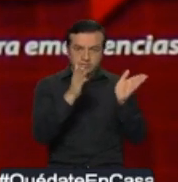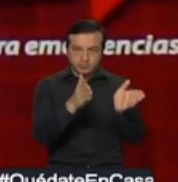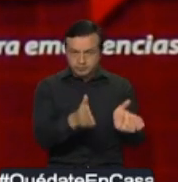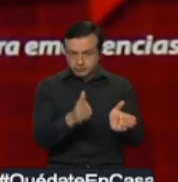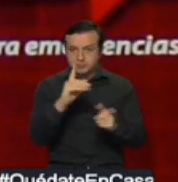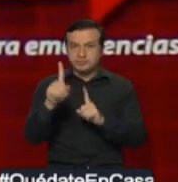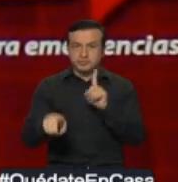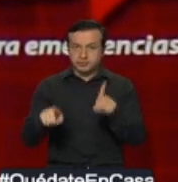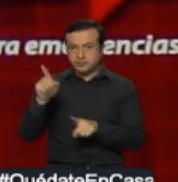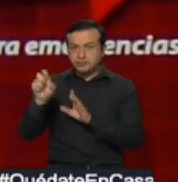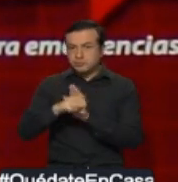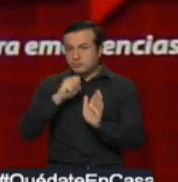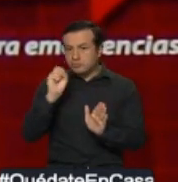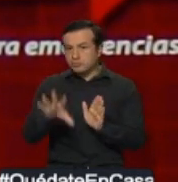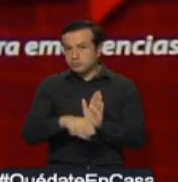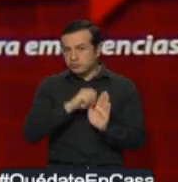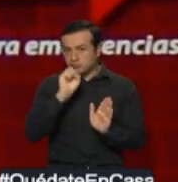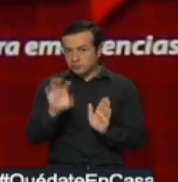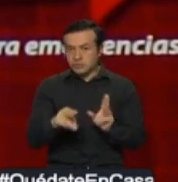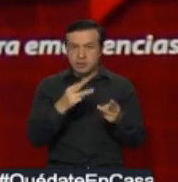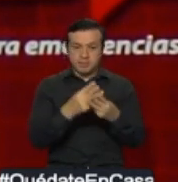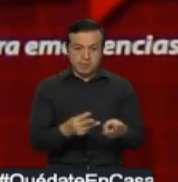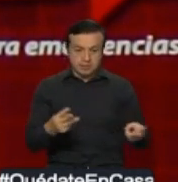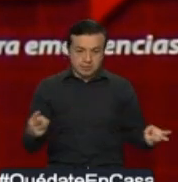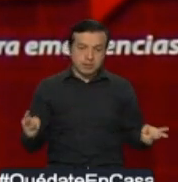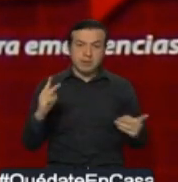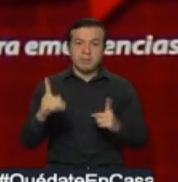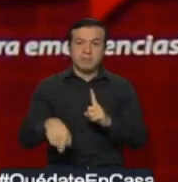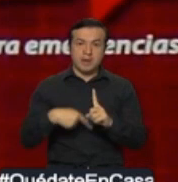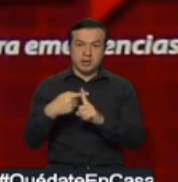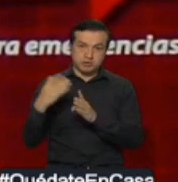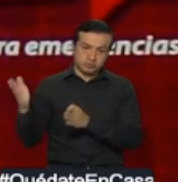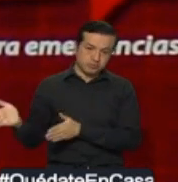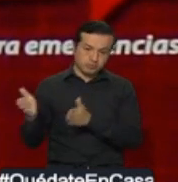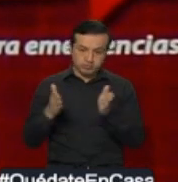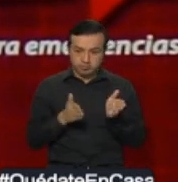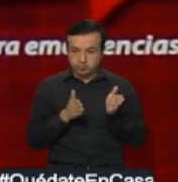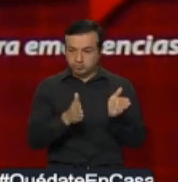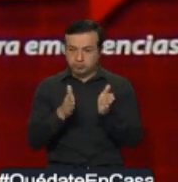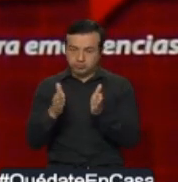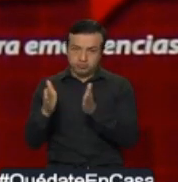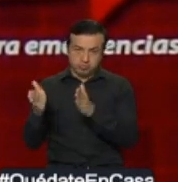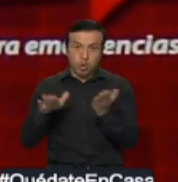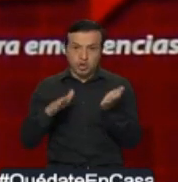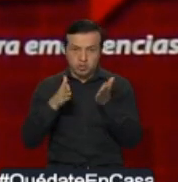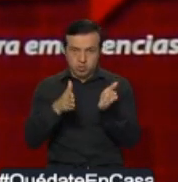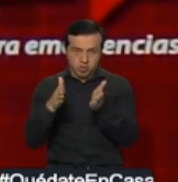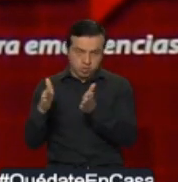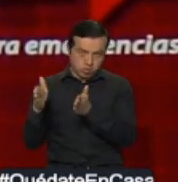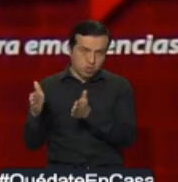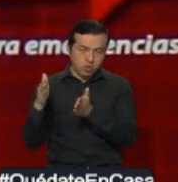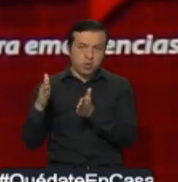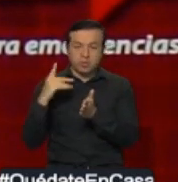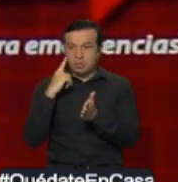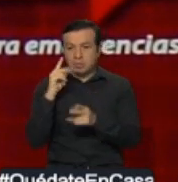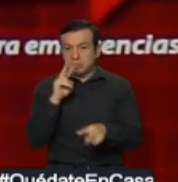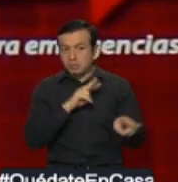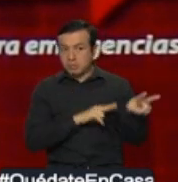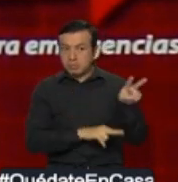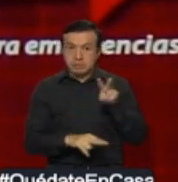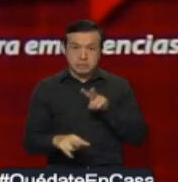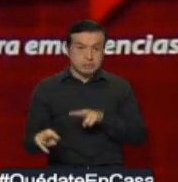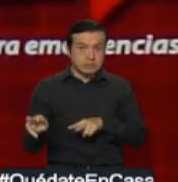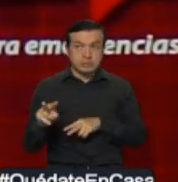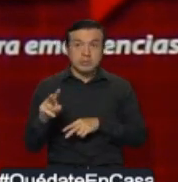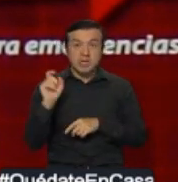Hemos recibido donaciones de material, hemos recibido donaciones de ataúdes y estamos regulando y controlando que no existan abusos en